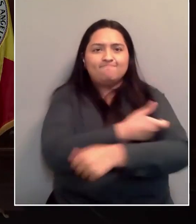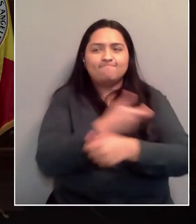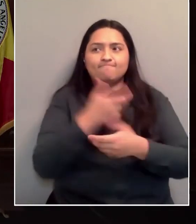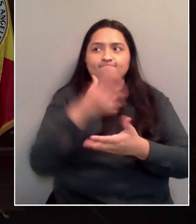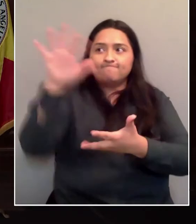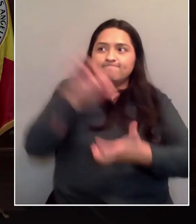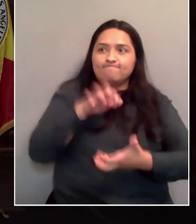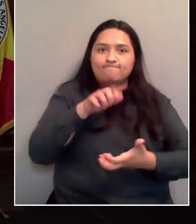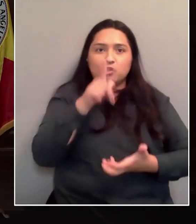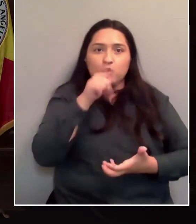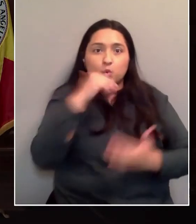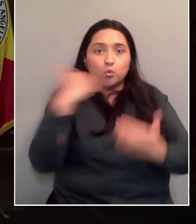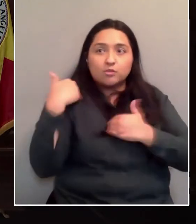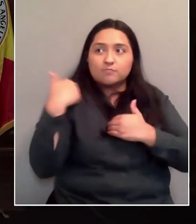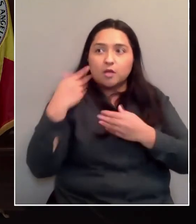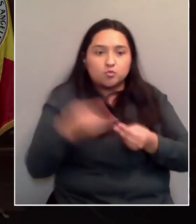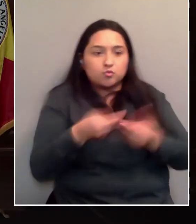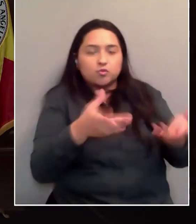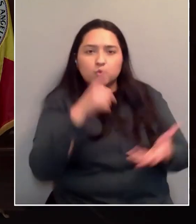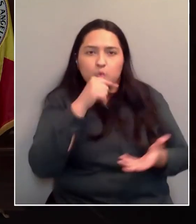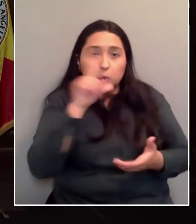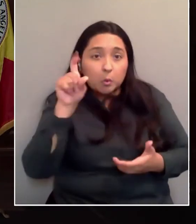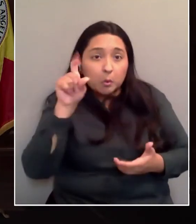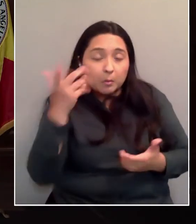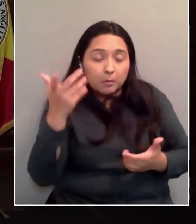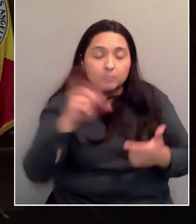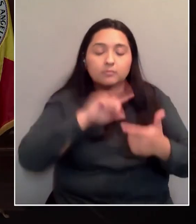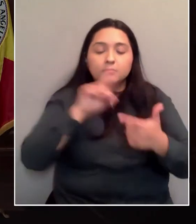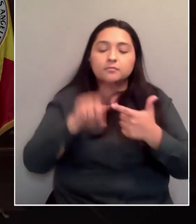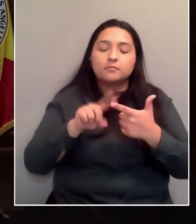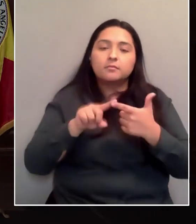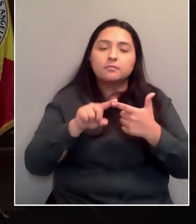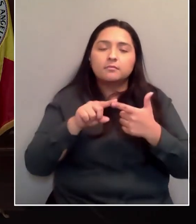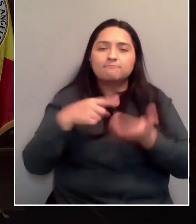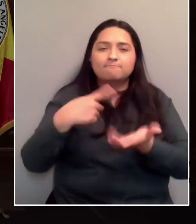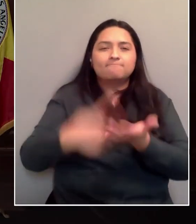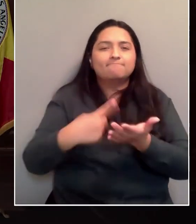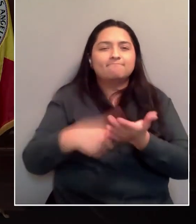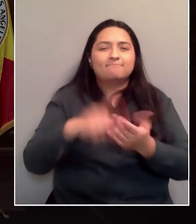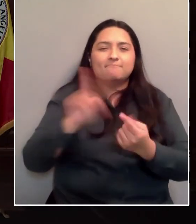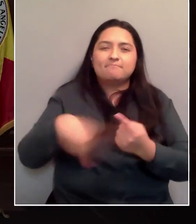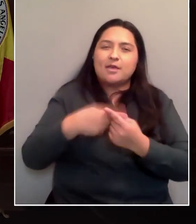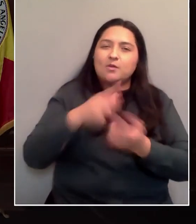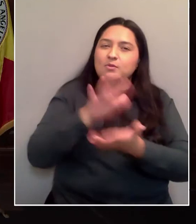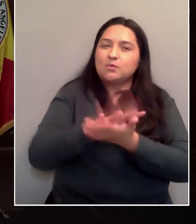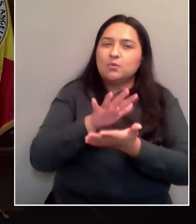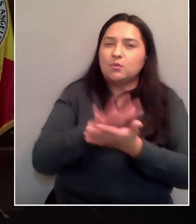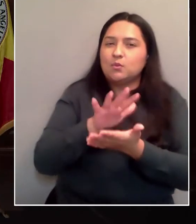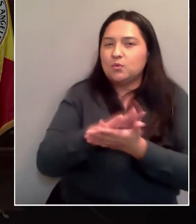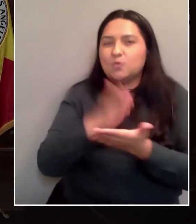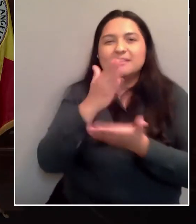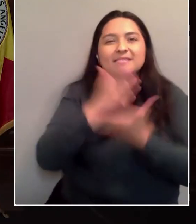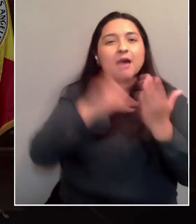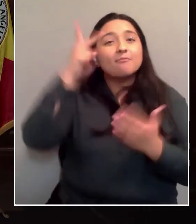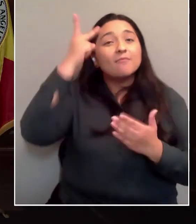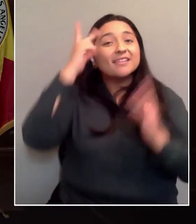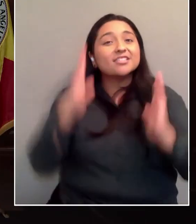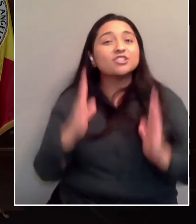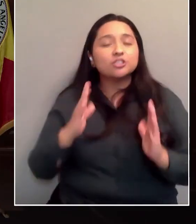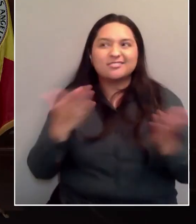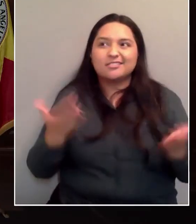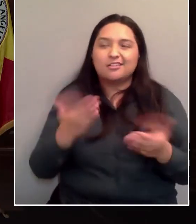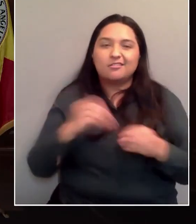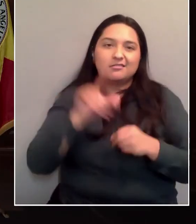recibiendo demasiadas vacunas? Número dos, la controversia de las escuelas. Algunos políticos de nuestra ciudad, que obviamente están